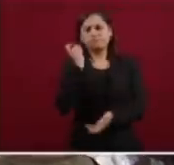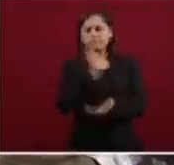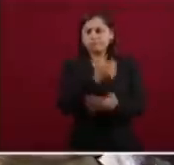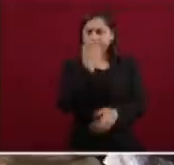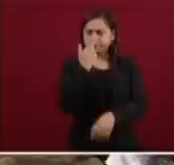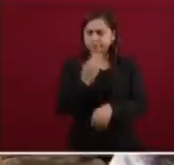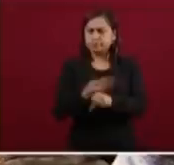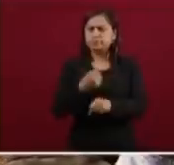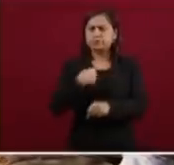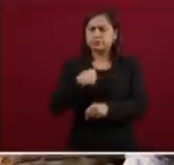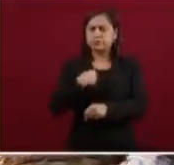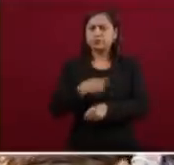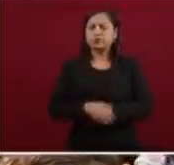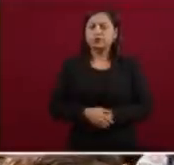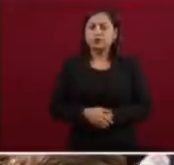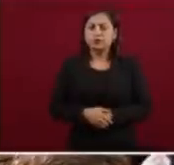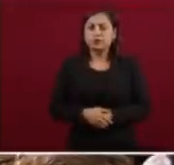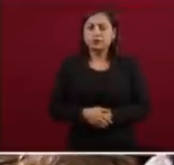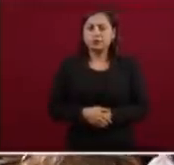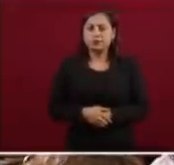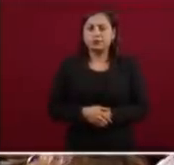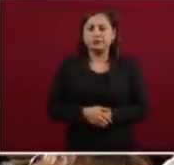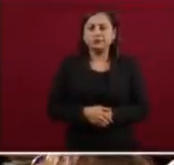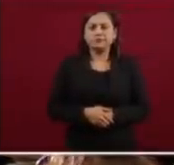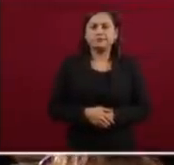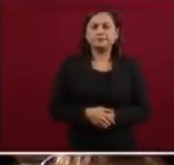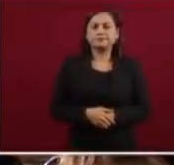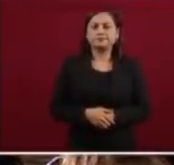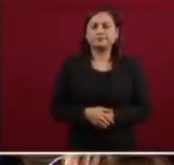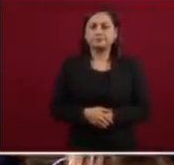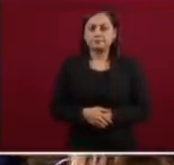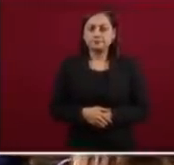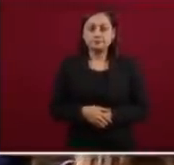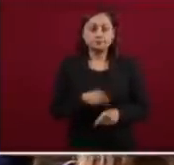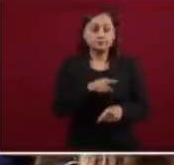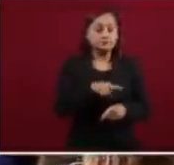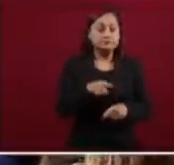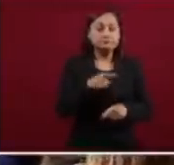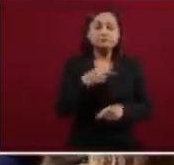este si hace falta